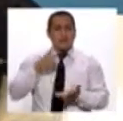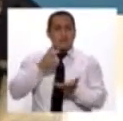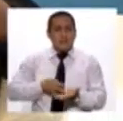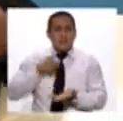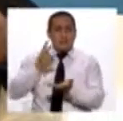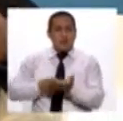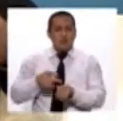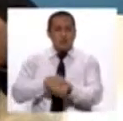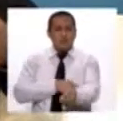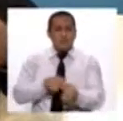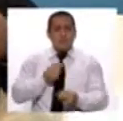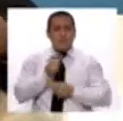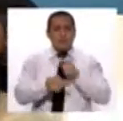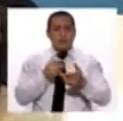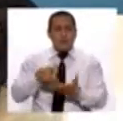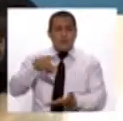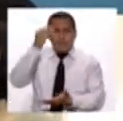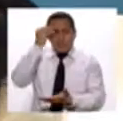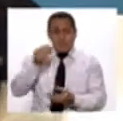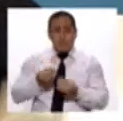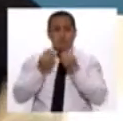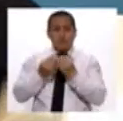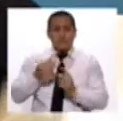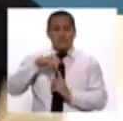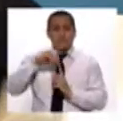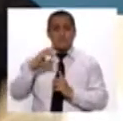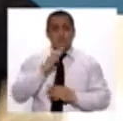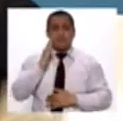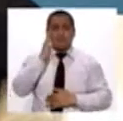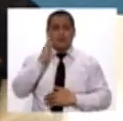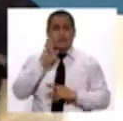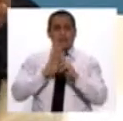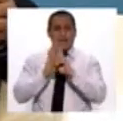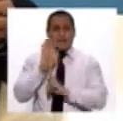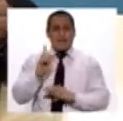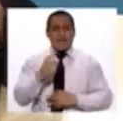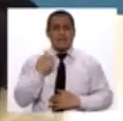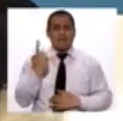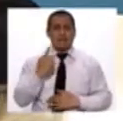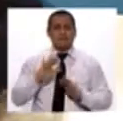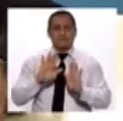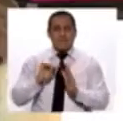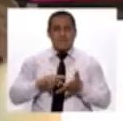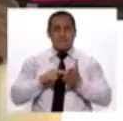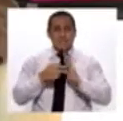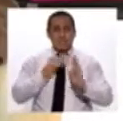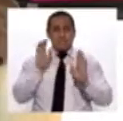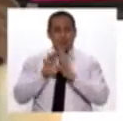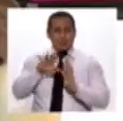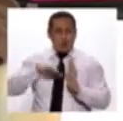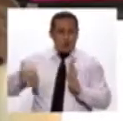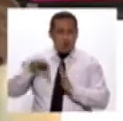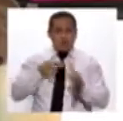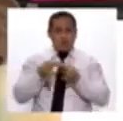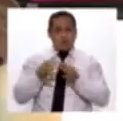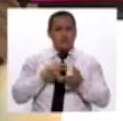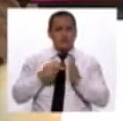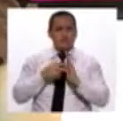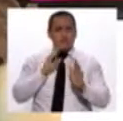que es recogida por la sociedad de tal manera que el tribunal pone esto como una regla de alcance general. ¿Quiere decir entonces que no es que necesariamente